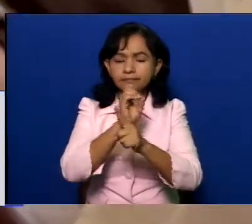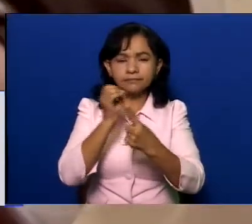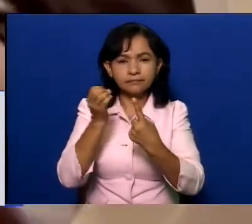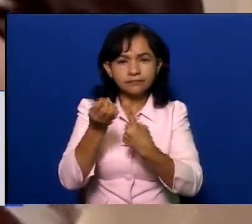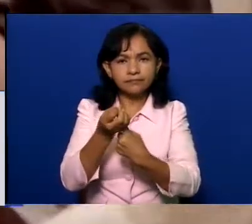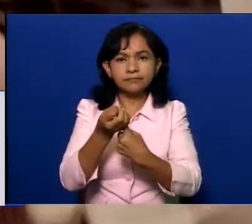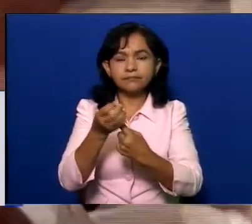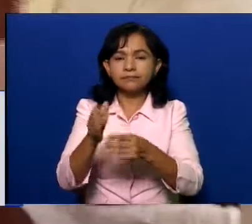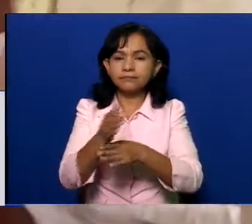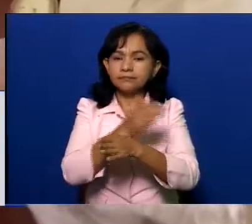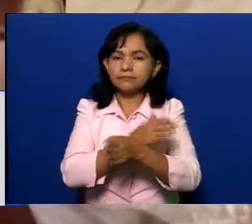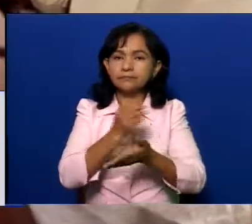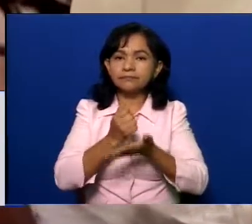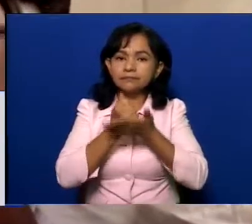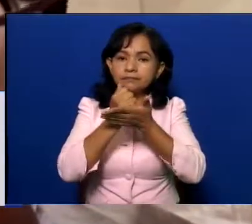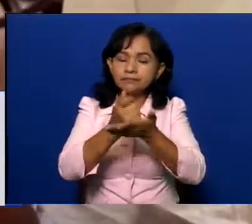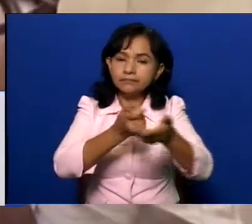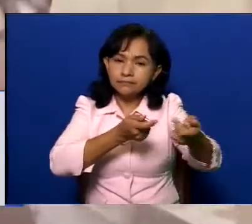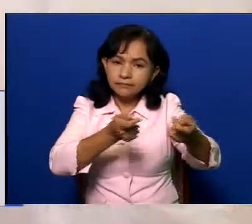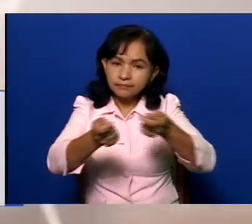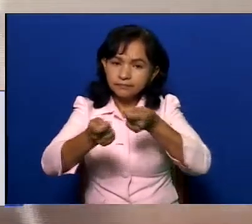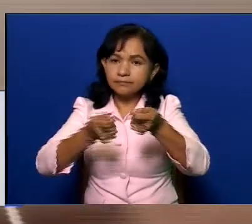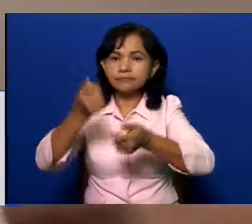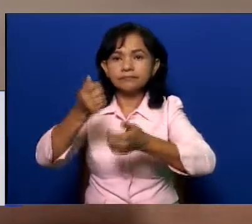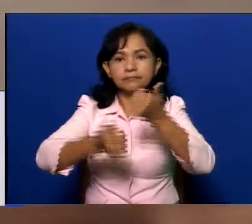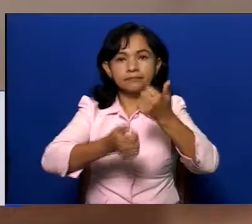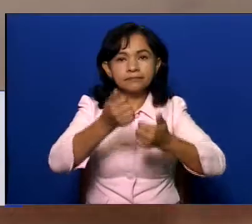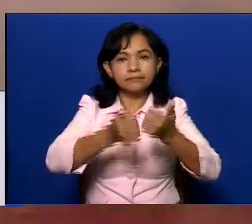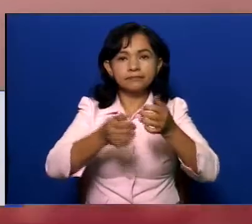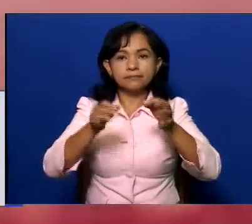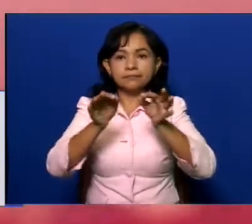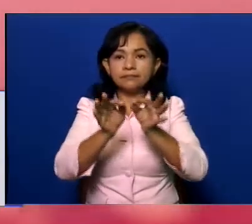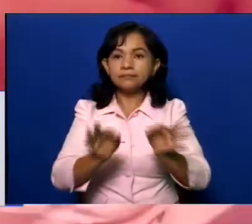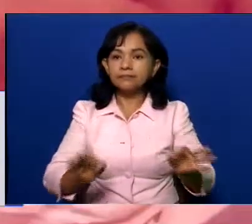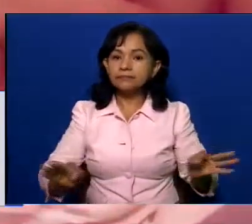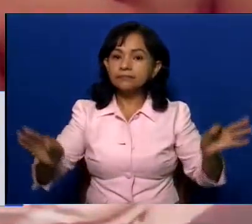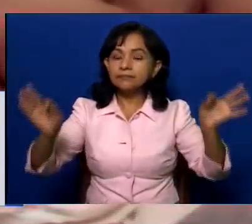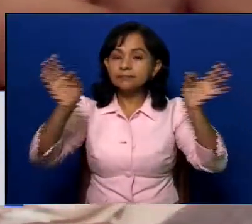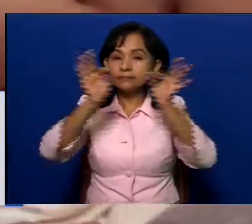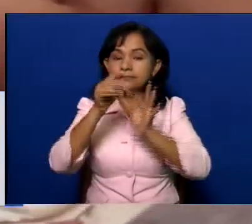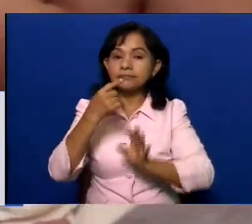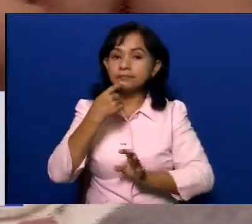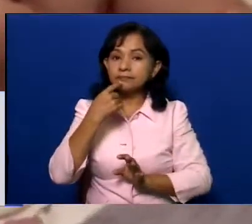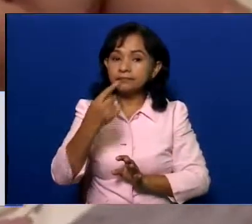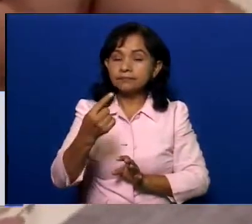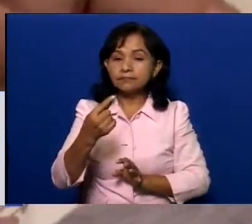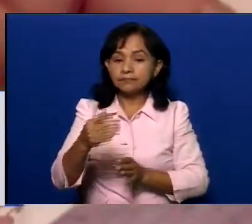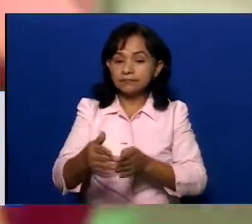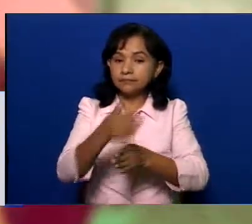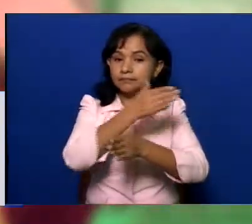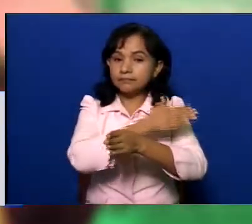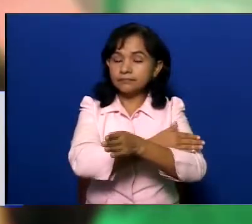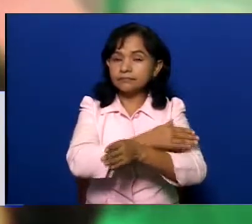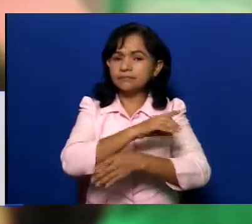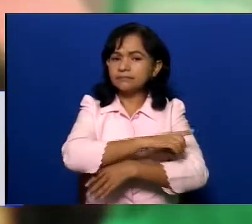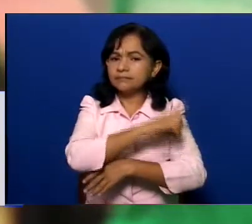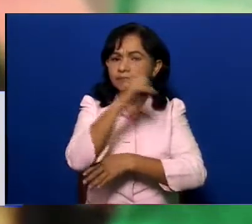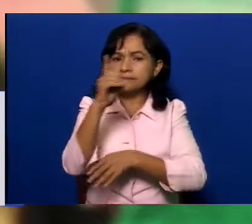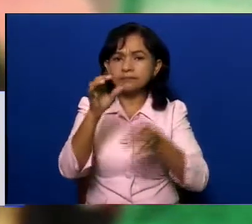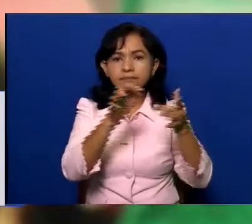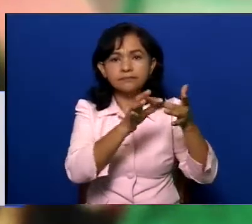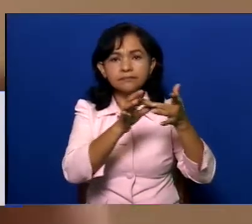El cáncer es un proceso de crecimiento y diseminación incontrolado de células. Puede aparecer prácticamente en